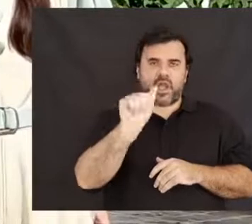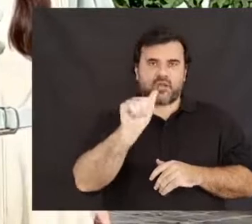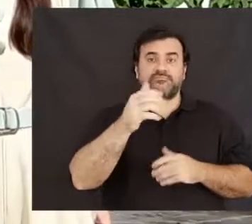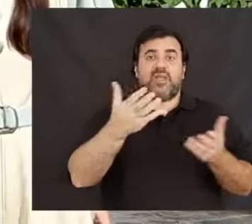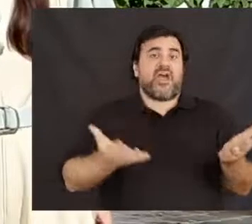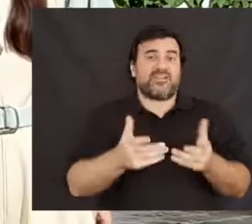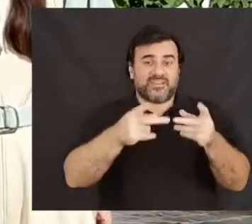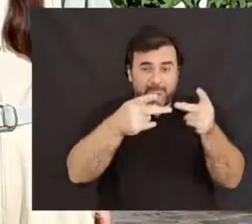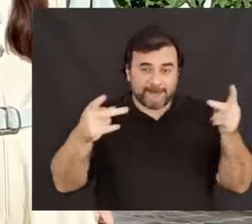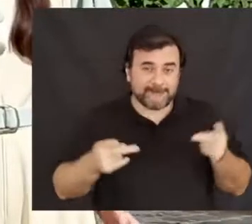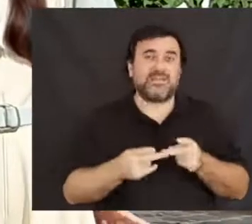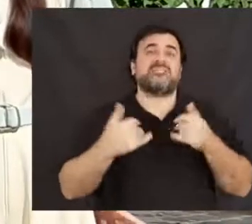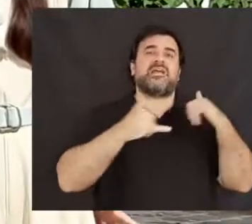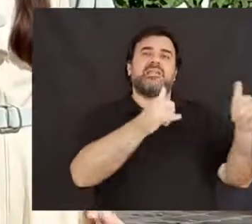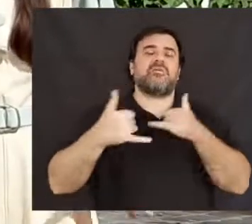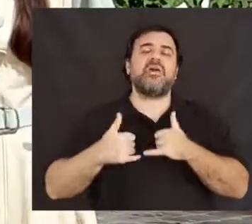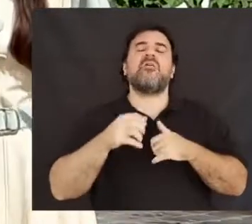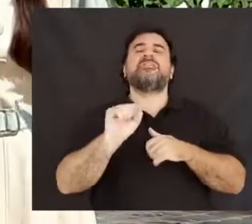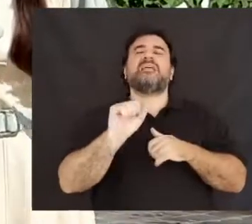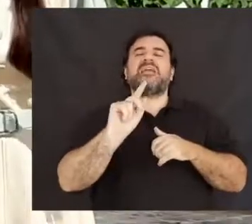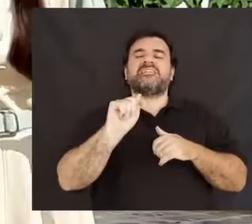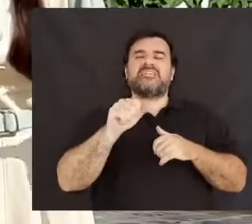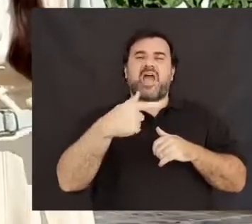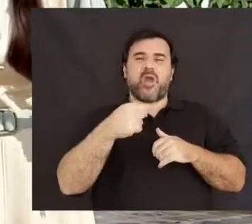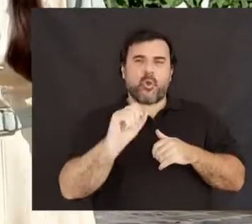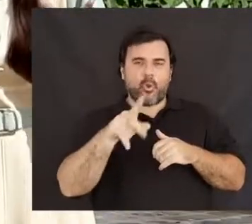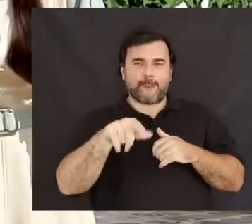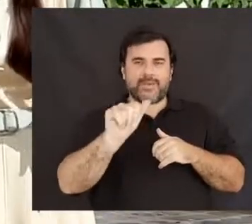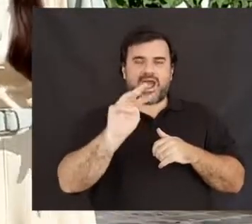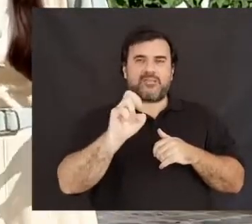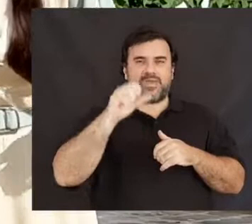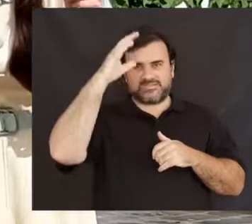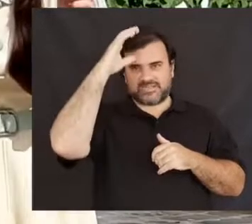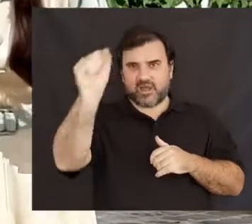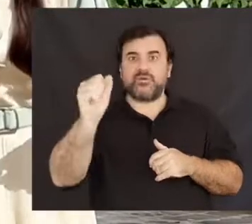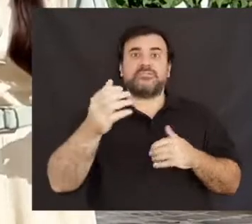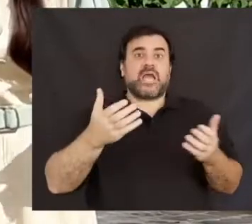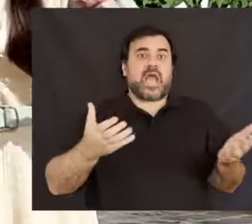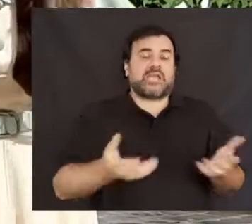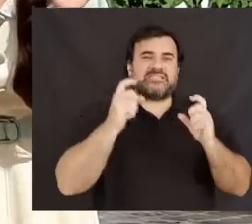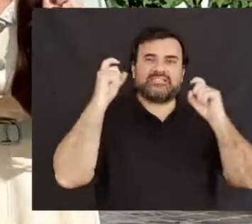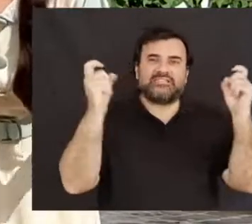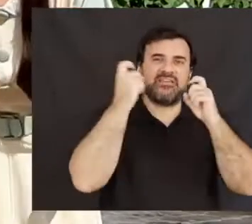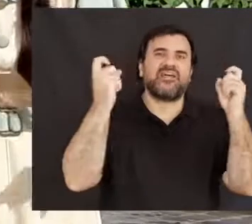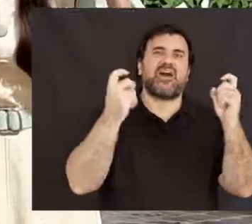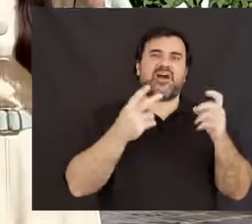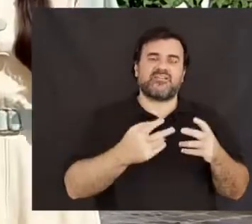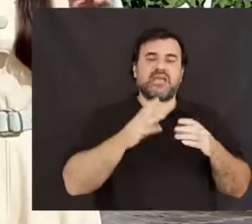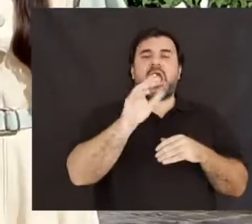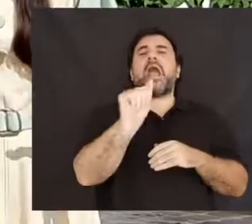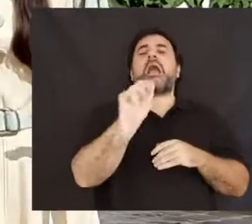Recreo Santiago R. Palmer en Caguas. Y estamos desde aquí celebrando la